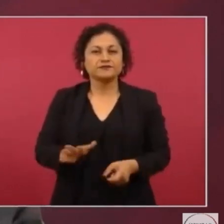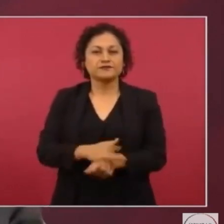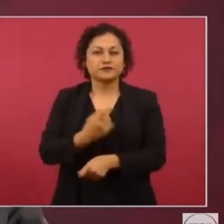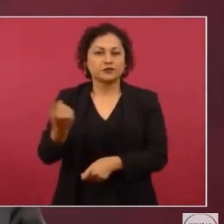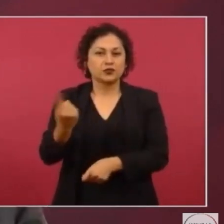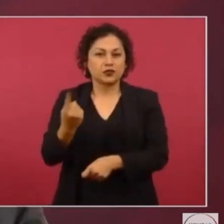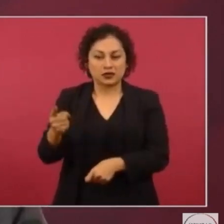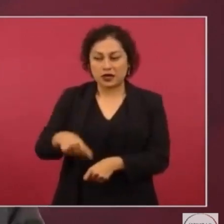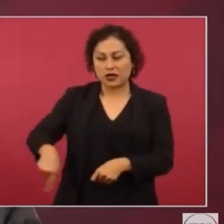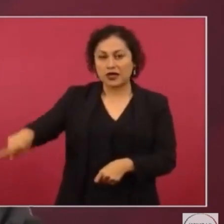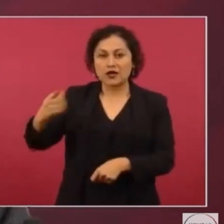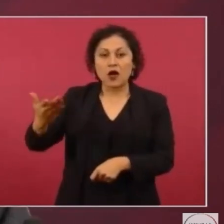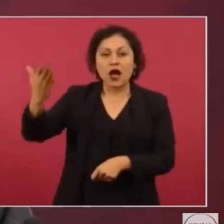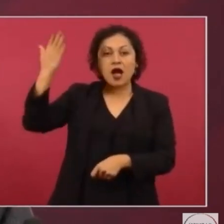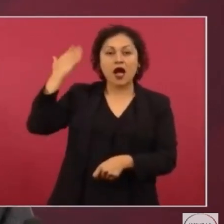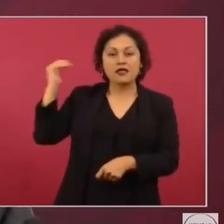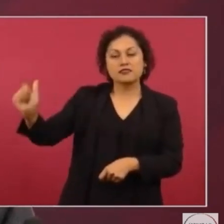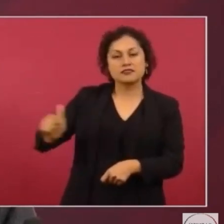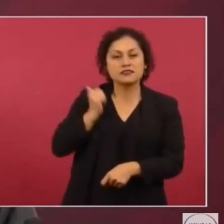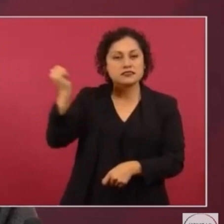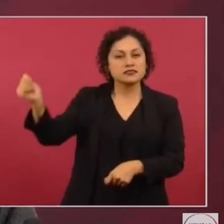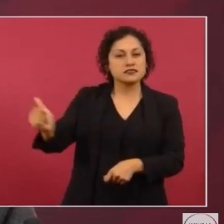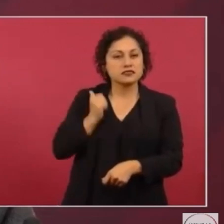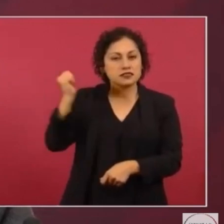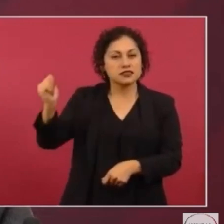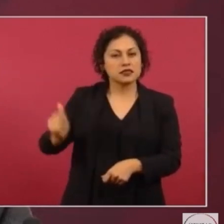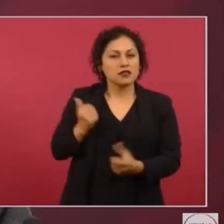sacaban mucho provecho,